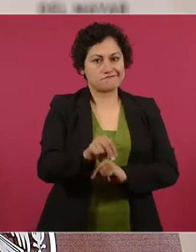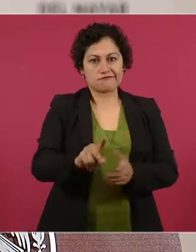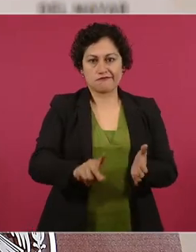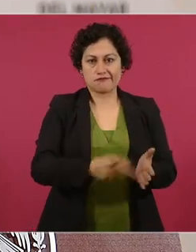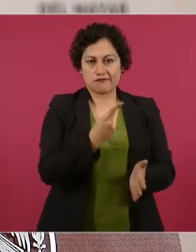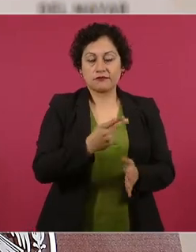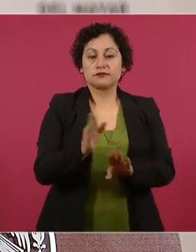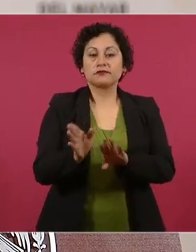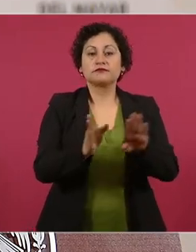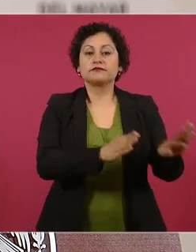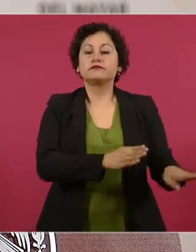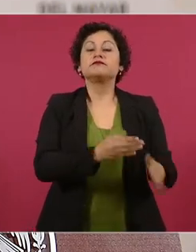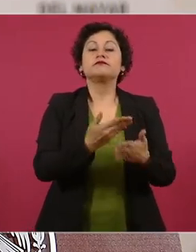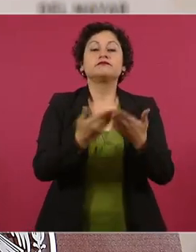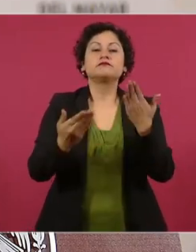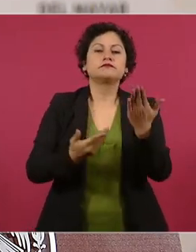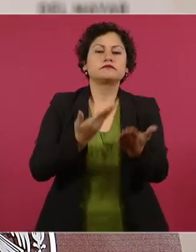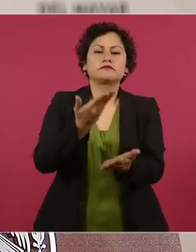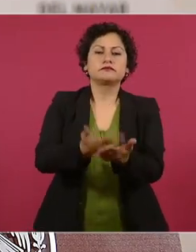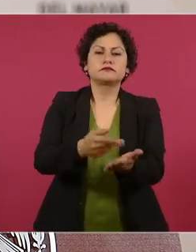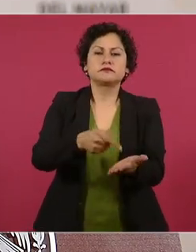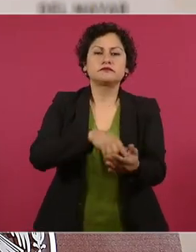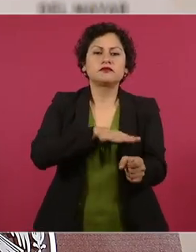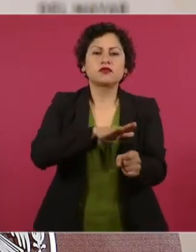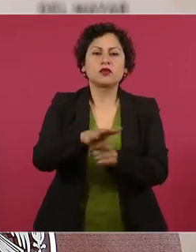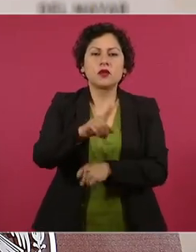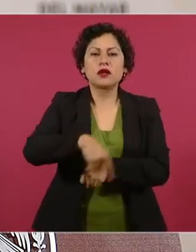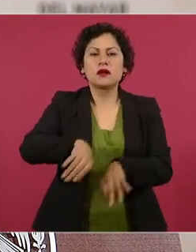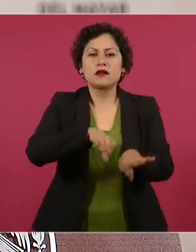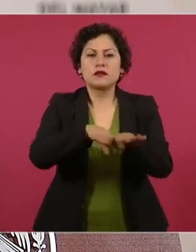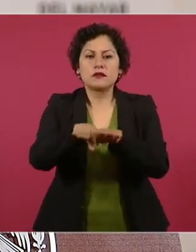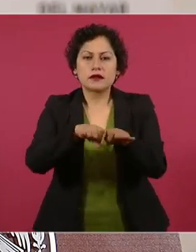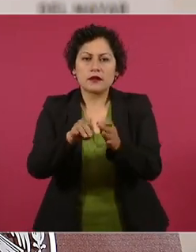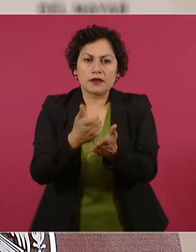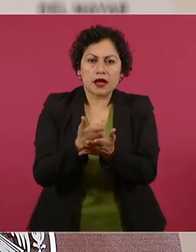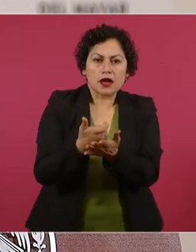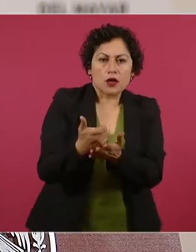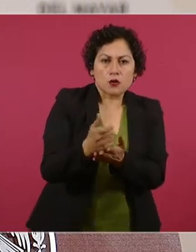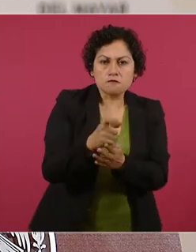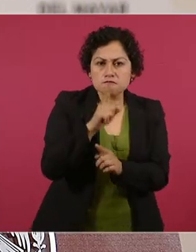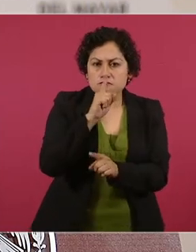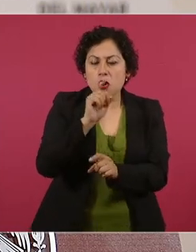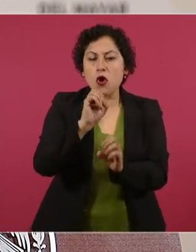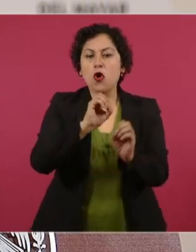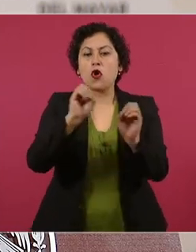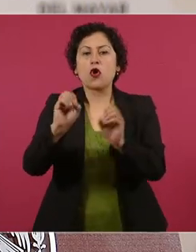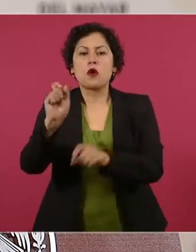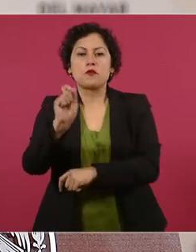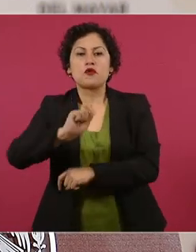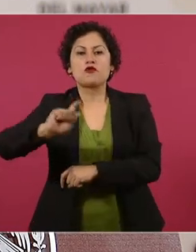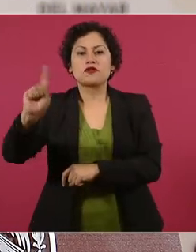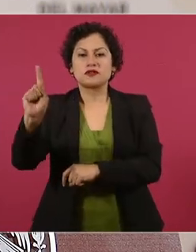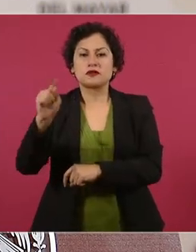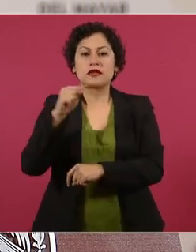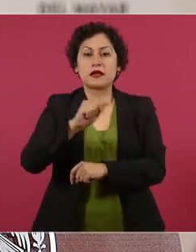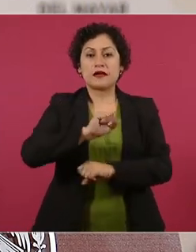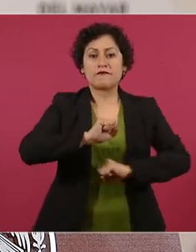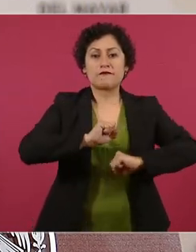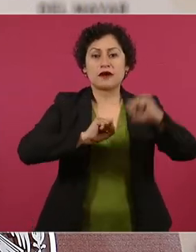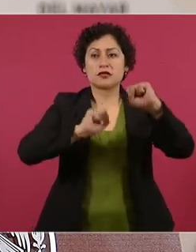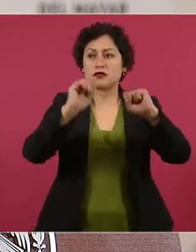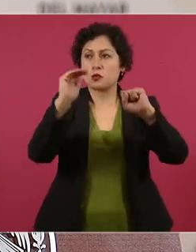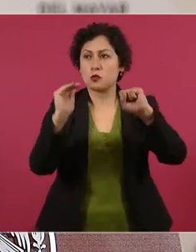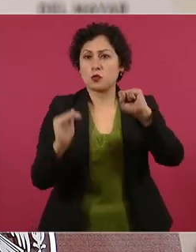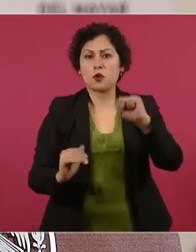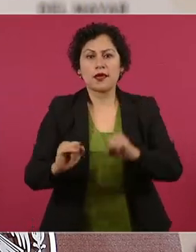fijación anual de los salarios mínimos generales o profesionales o la revisión de los mismos nunca estará por debajo de la inflación